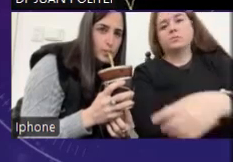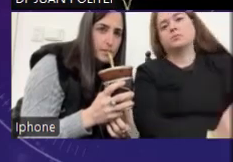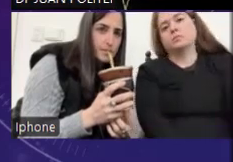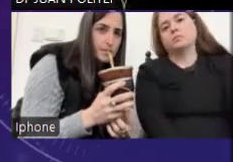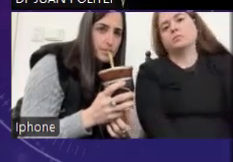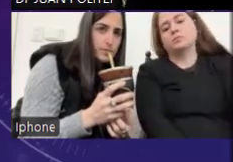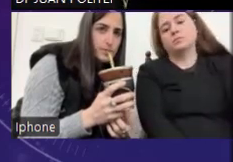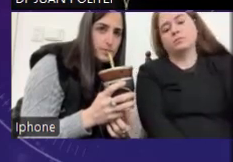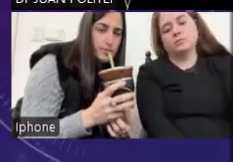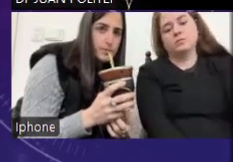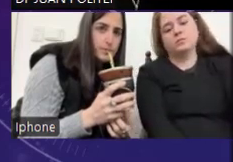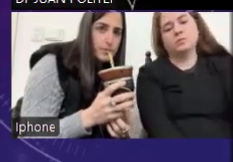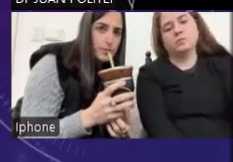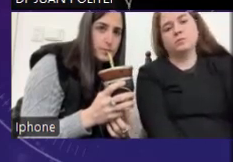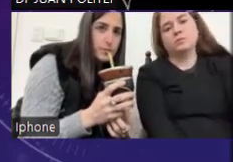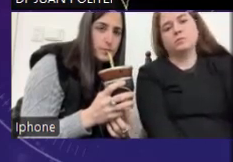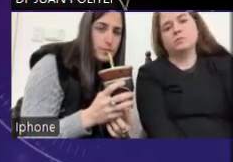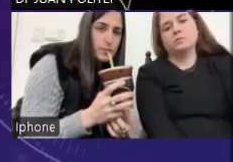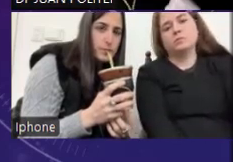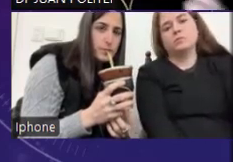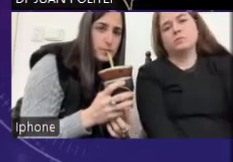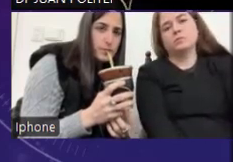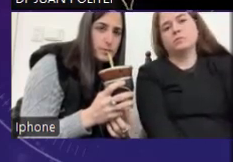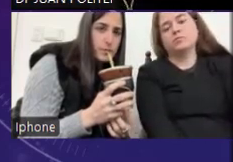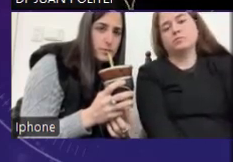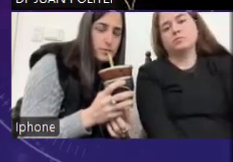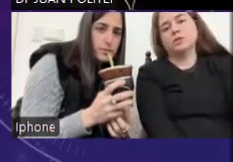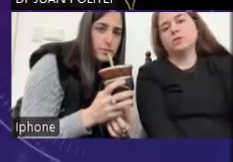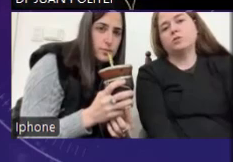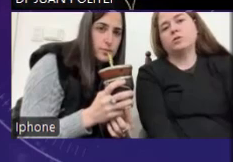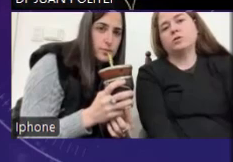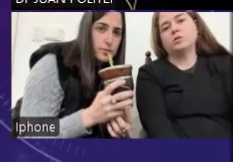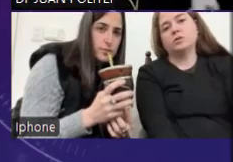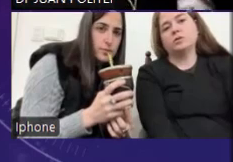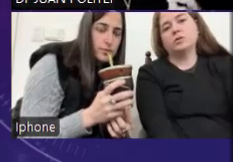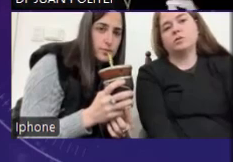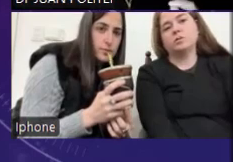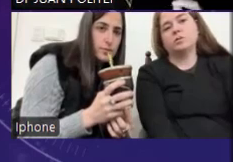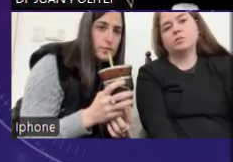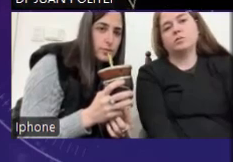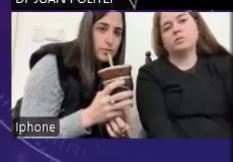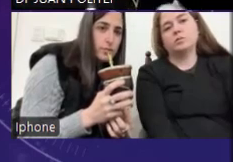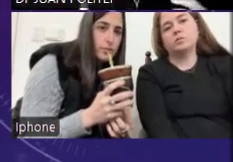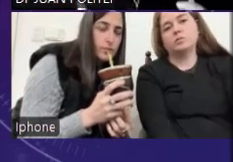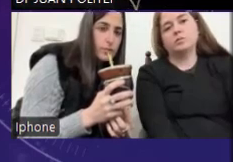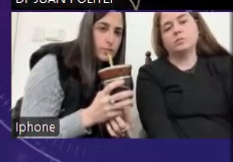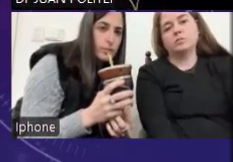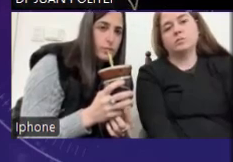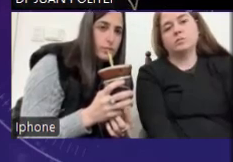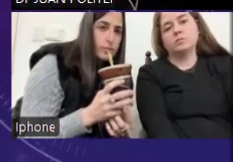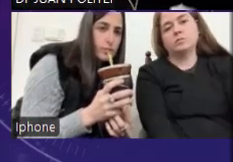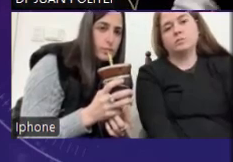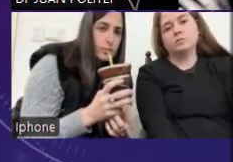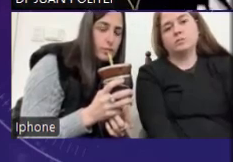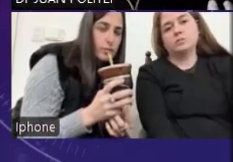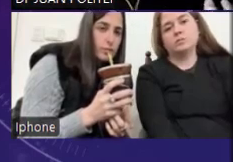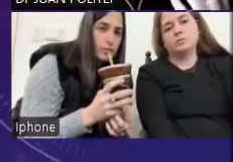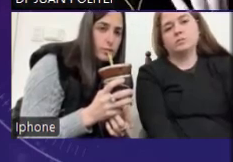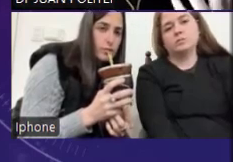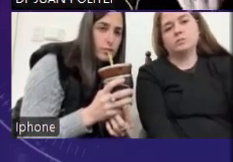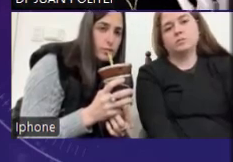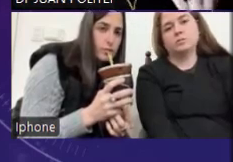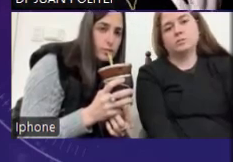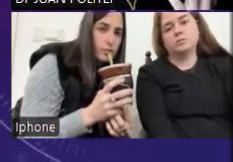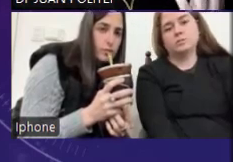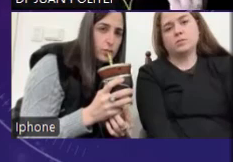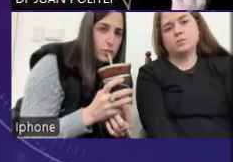sangre, o se puede dosar en el papelito secante. Después tienen la otra forma de hacer diagnóstico, que no es